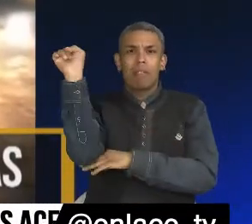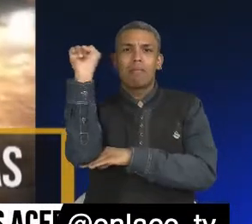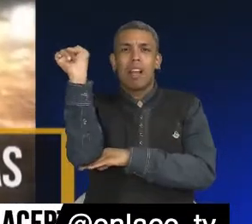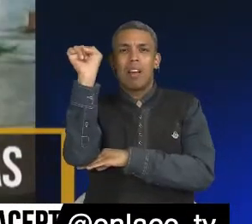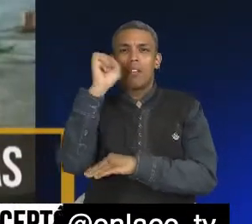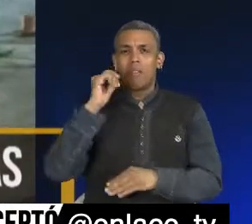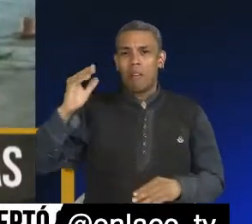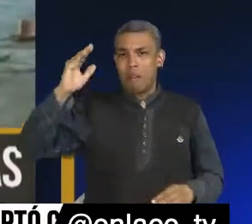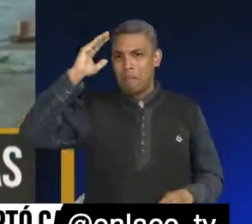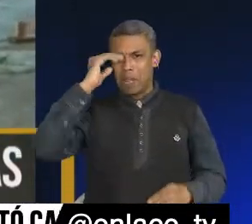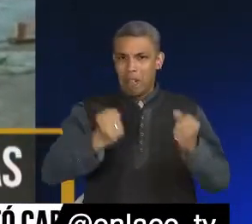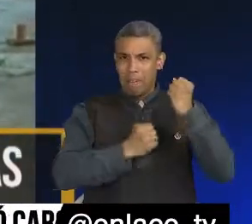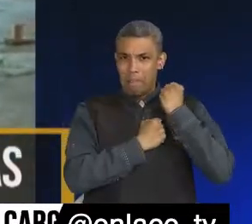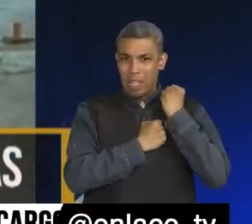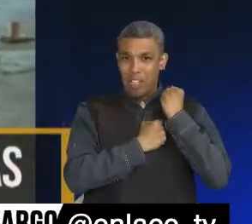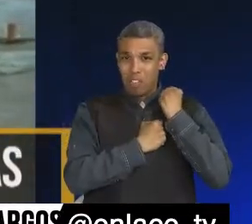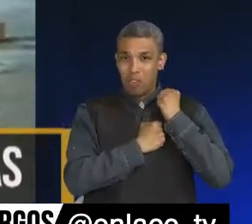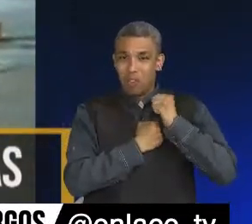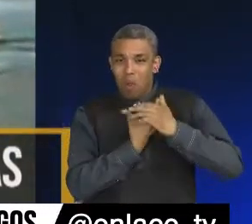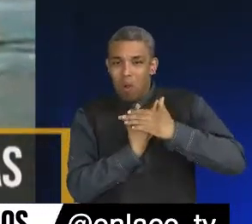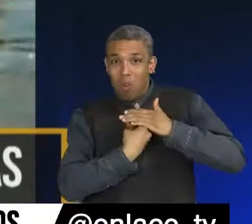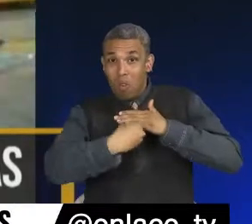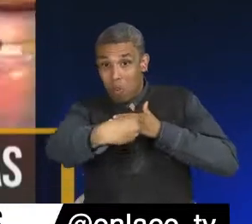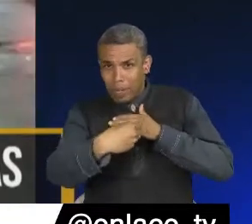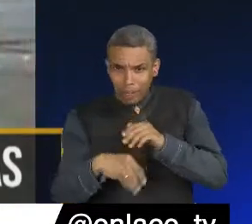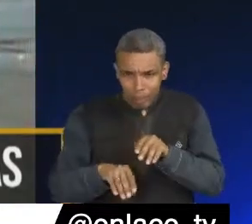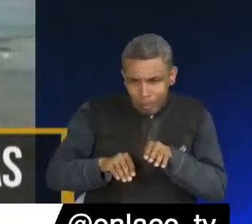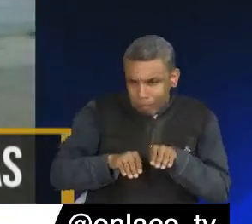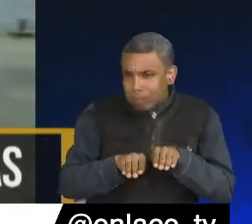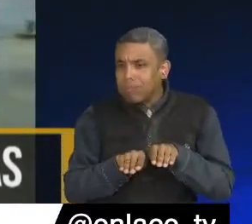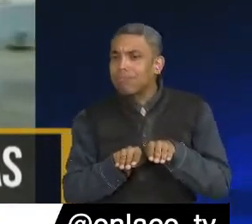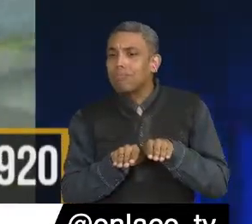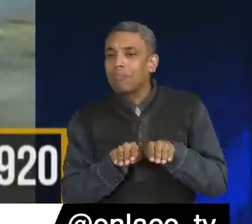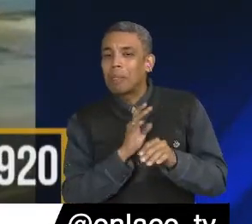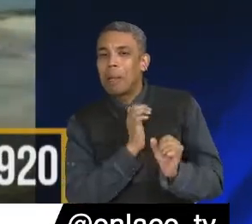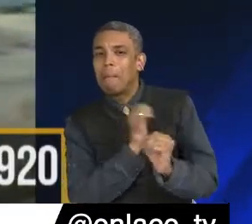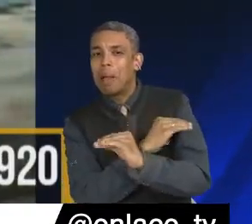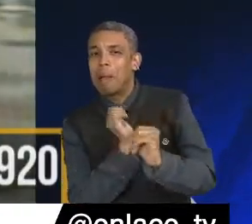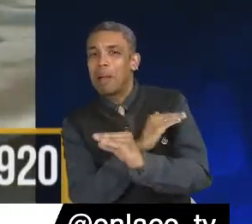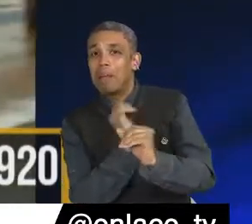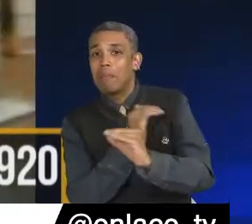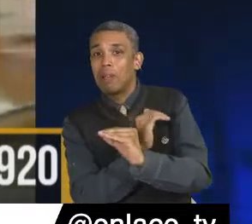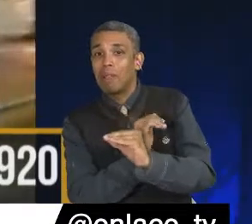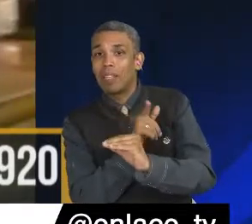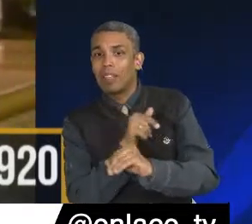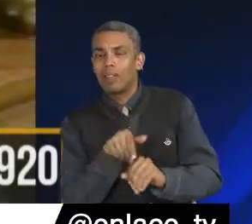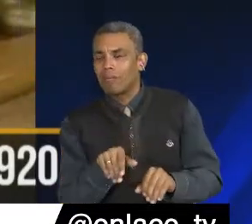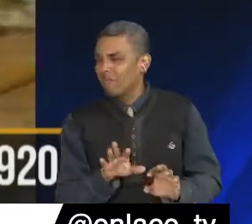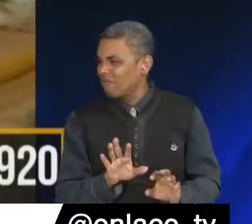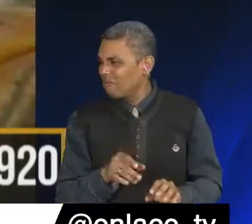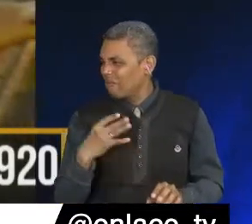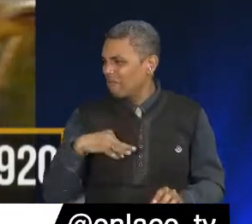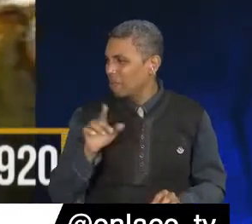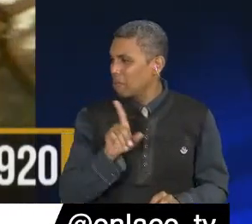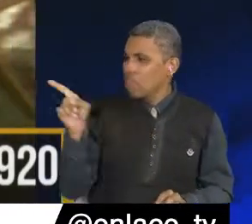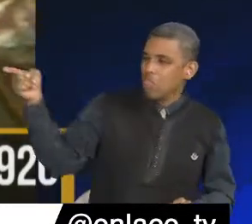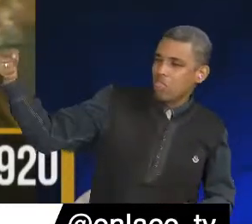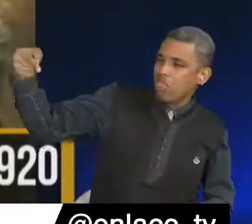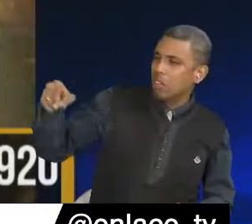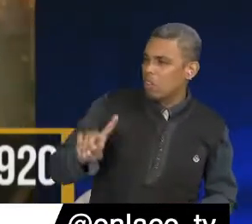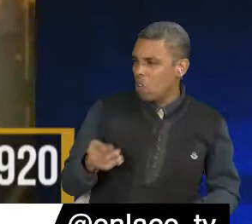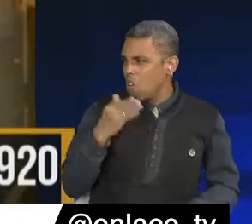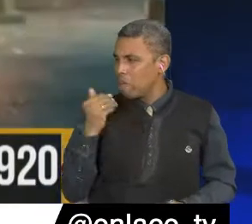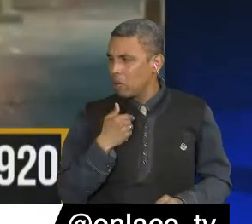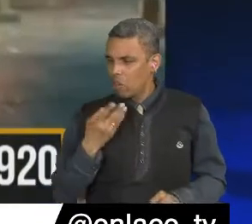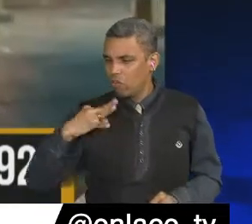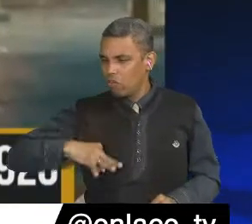batallón Nueva Granada se van en contravía para evitar hacer el retorno hasta la entrada principal de refinería. Recuerde que si usted